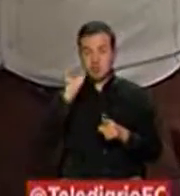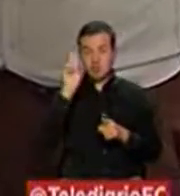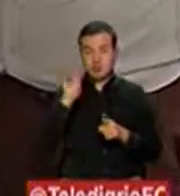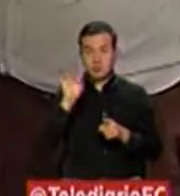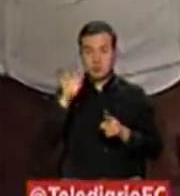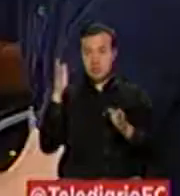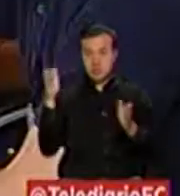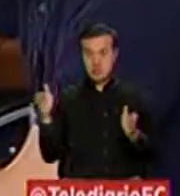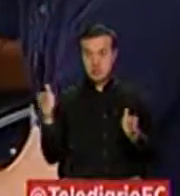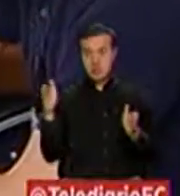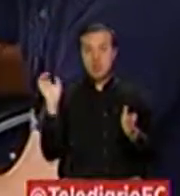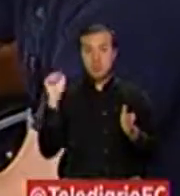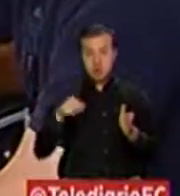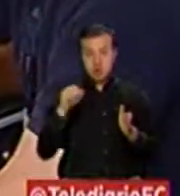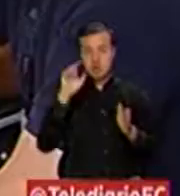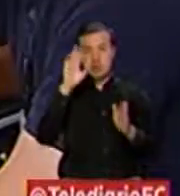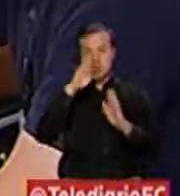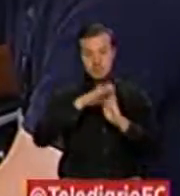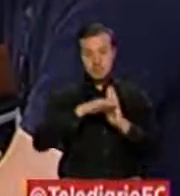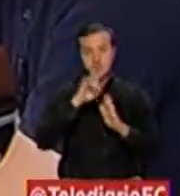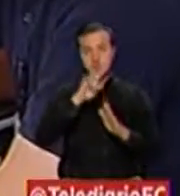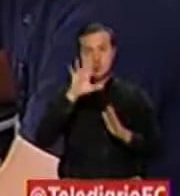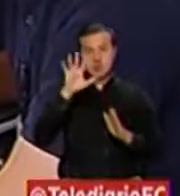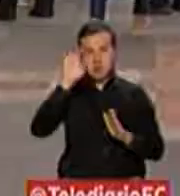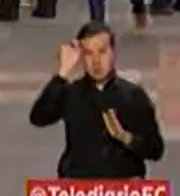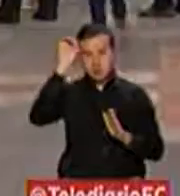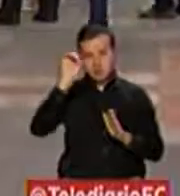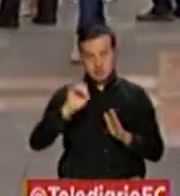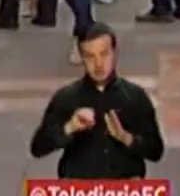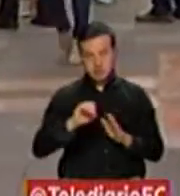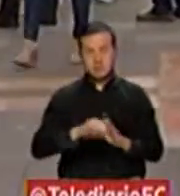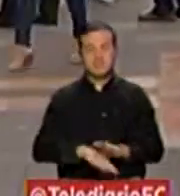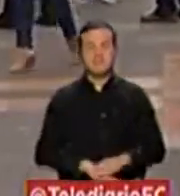contempla condonaciones de hasta un 75%. César Eduarte, Telediario.